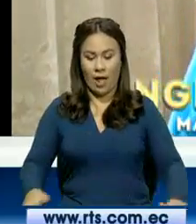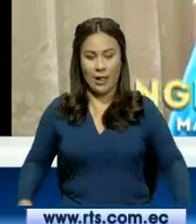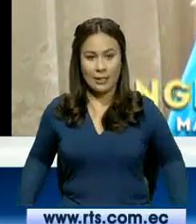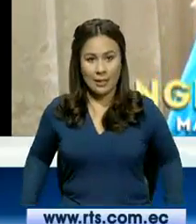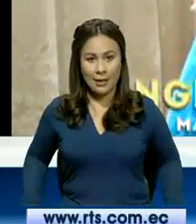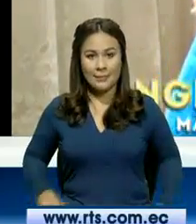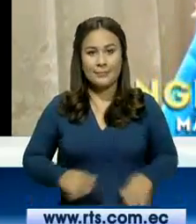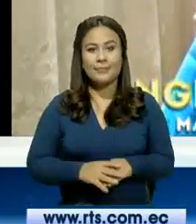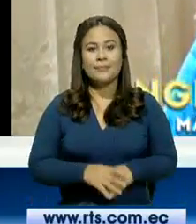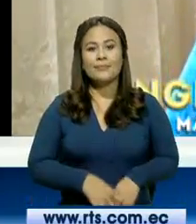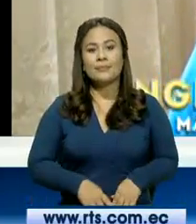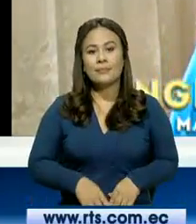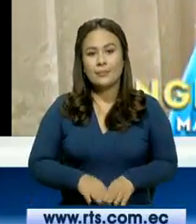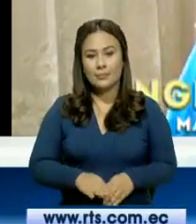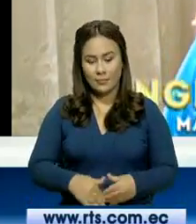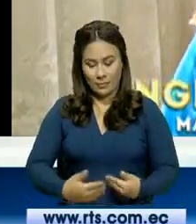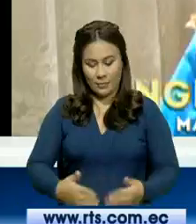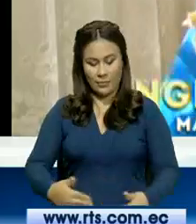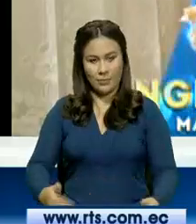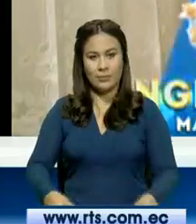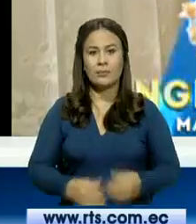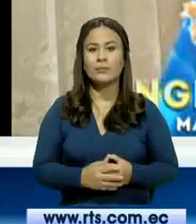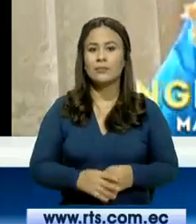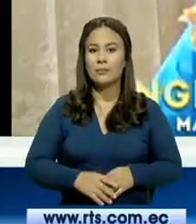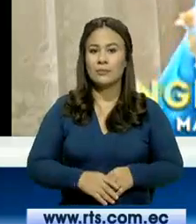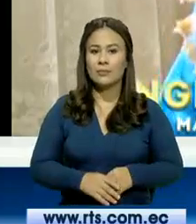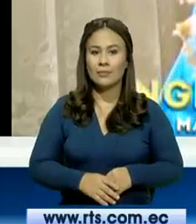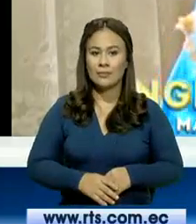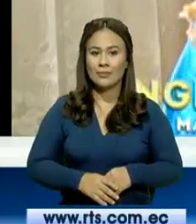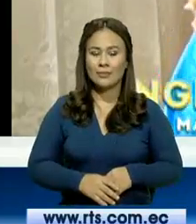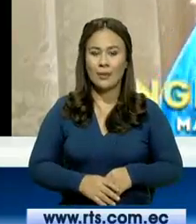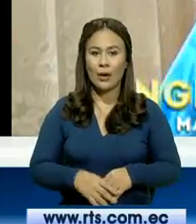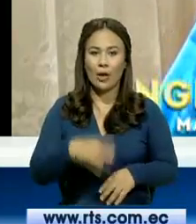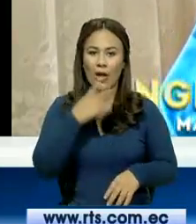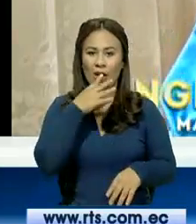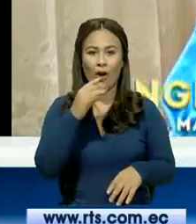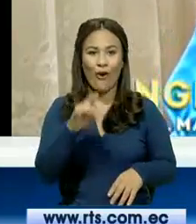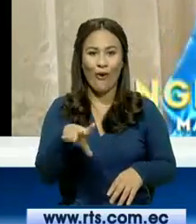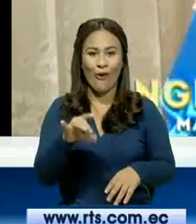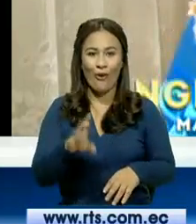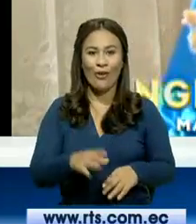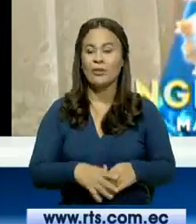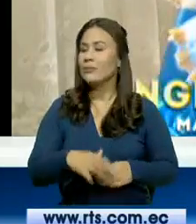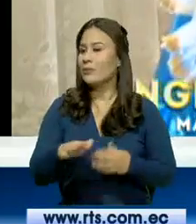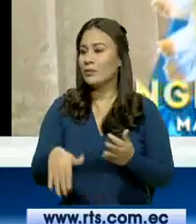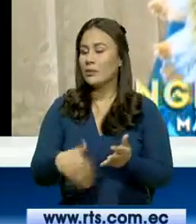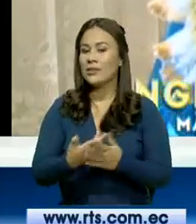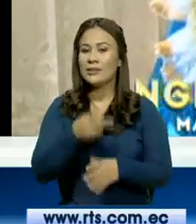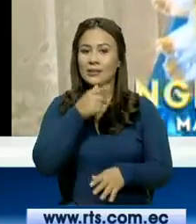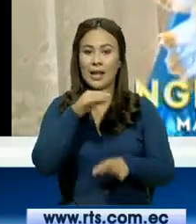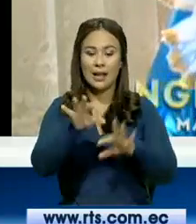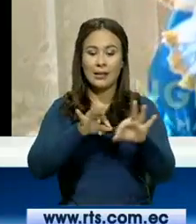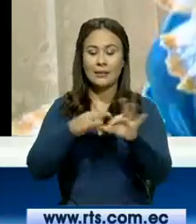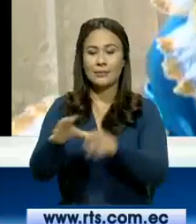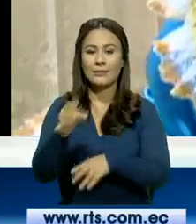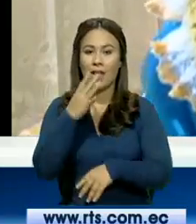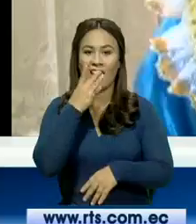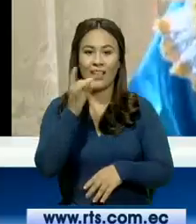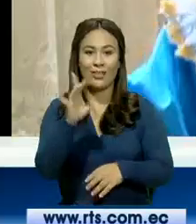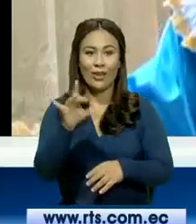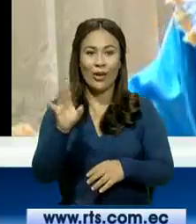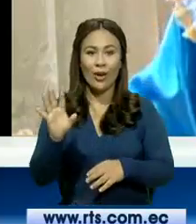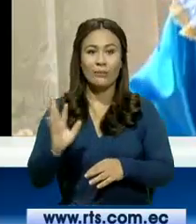y la falda es de pliegues y con dorado oro, ¿no? Está decorado con dorado oro, con